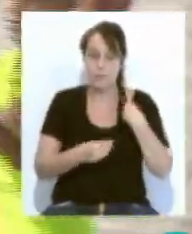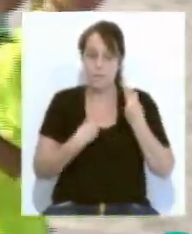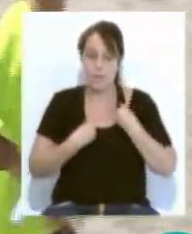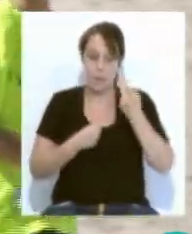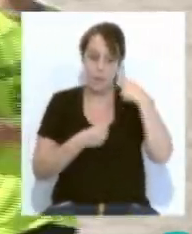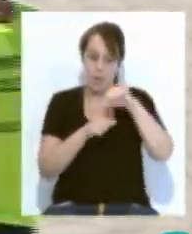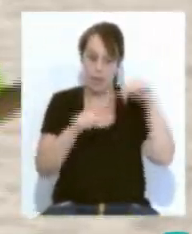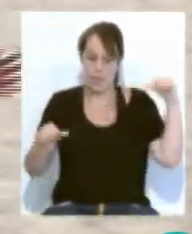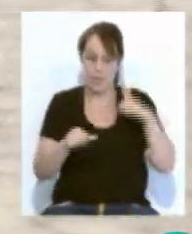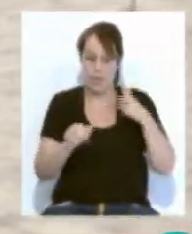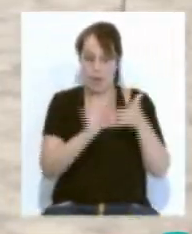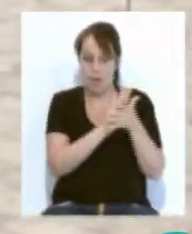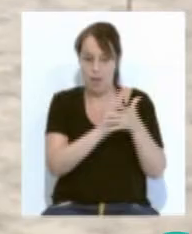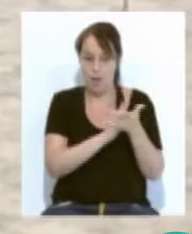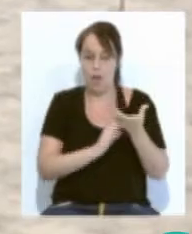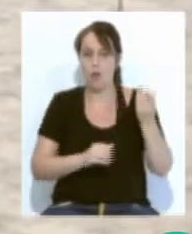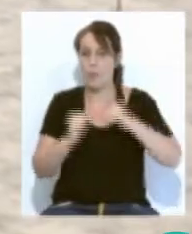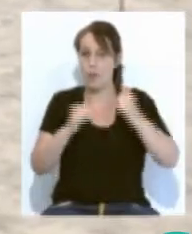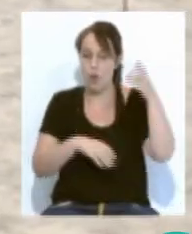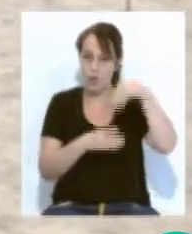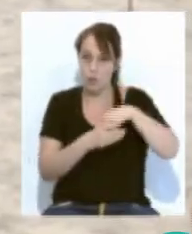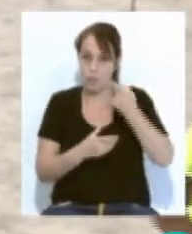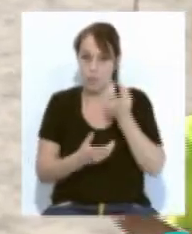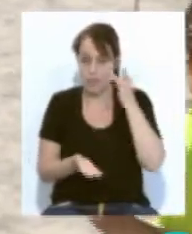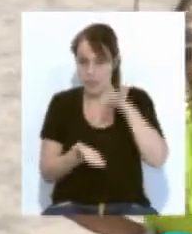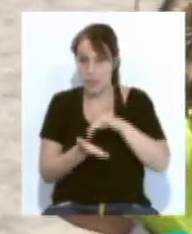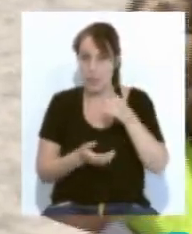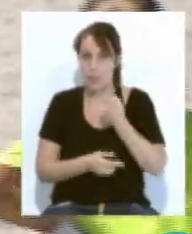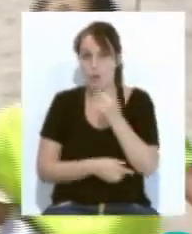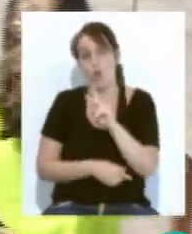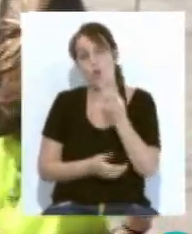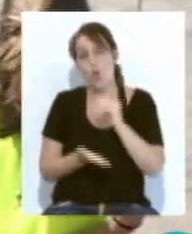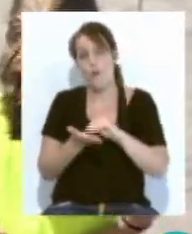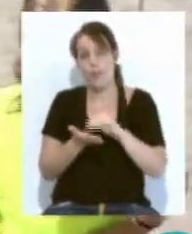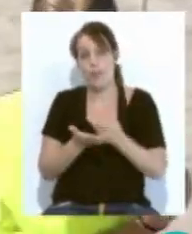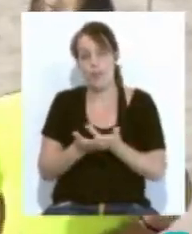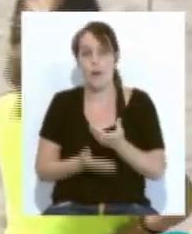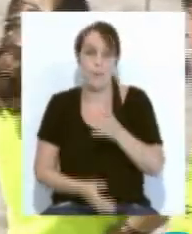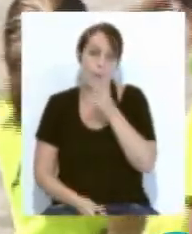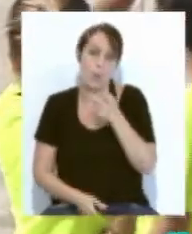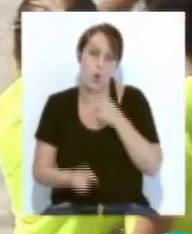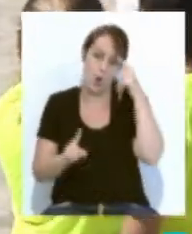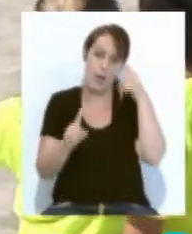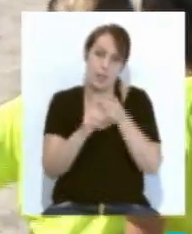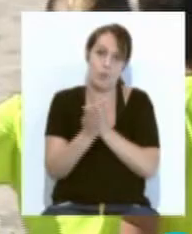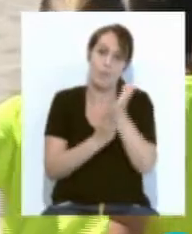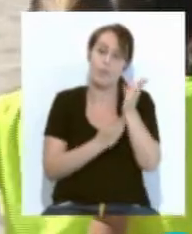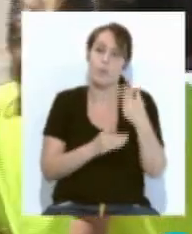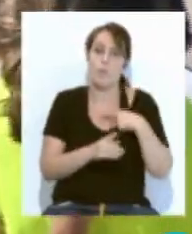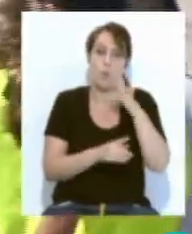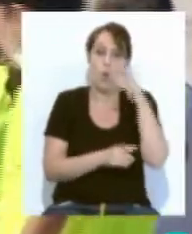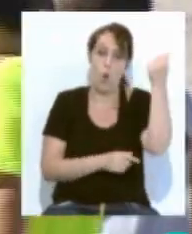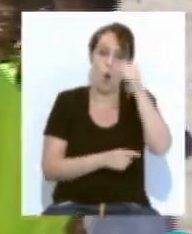experiencias en la competición. Una cita que este año cumple su segunda edición con el objetivo por una parte de combatir los